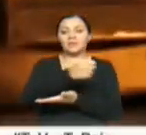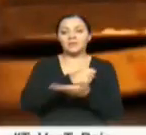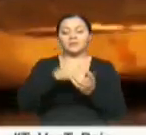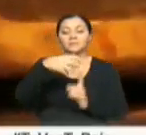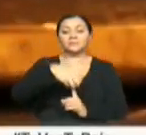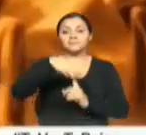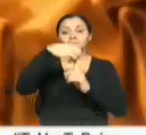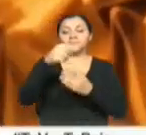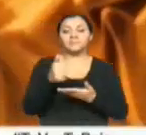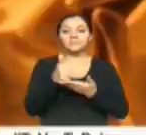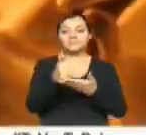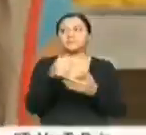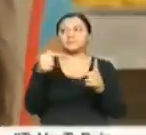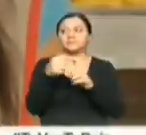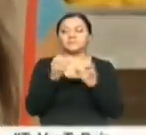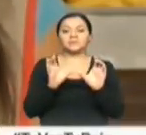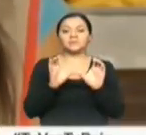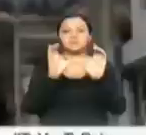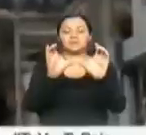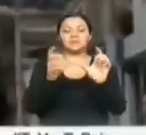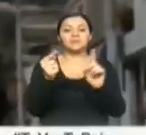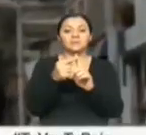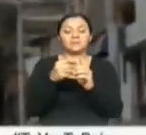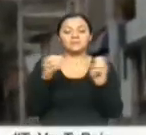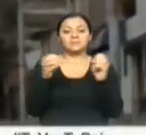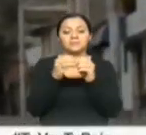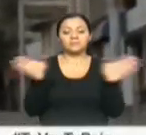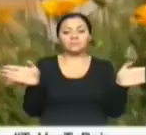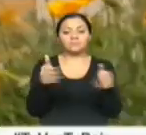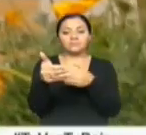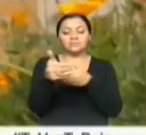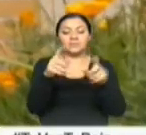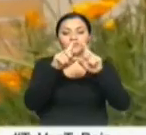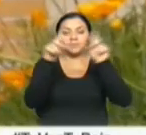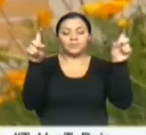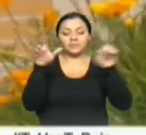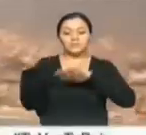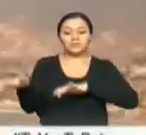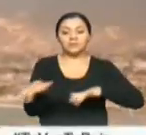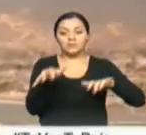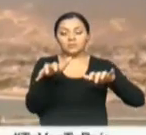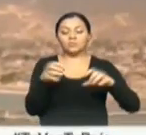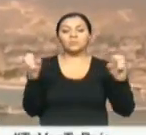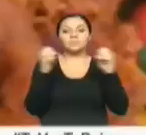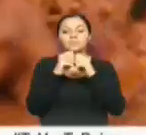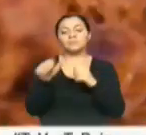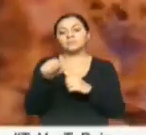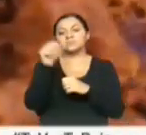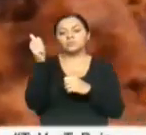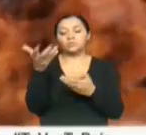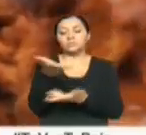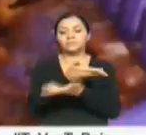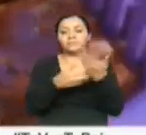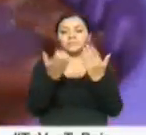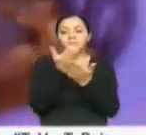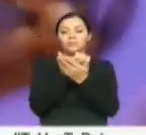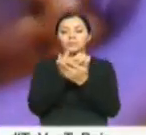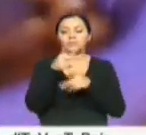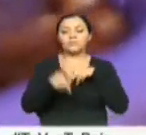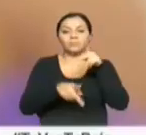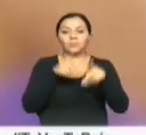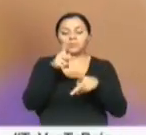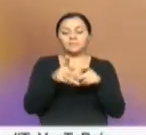principales beneficiarios de esta certificación son las microempresas, pequeños agricultores y actores de la economía popular y